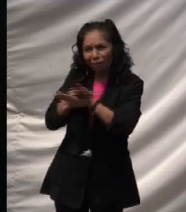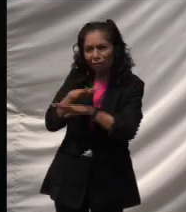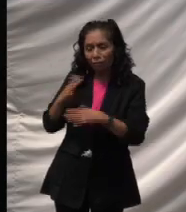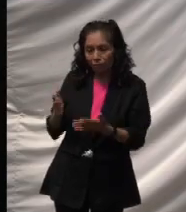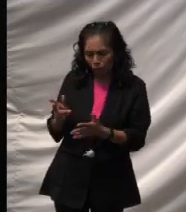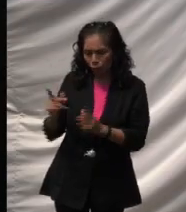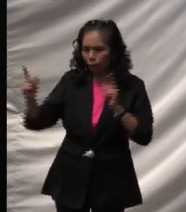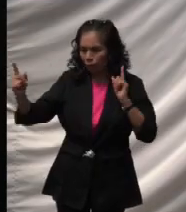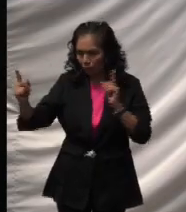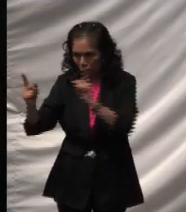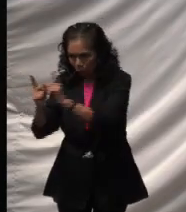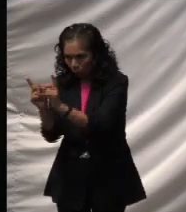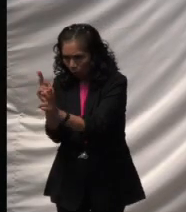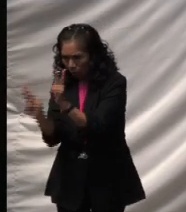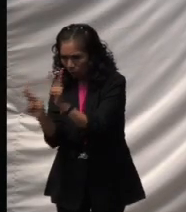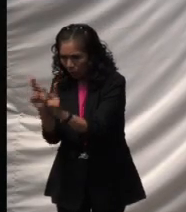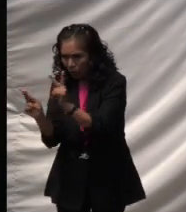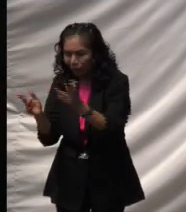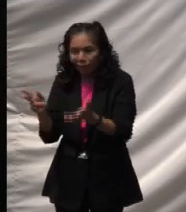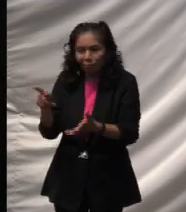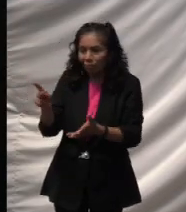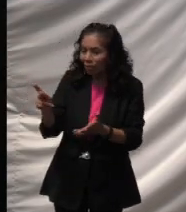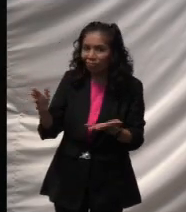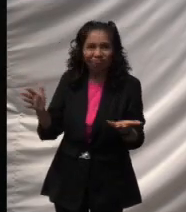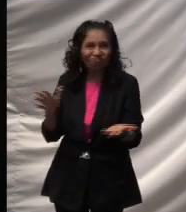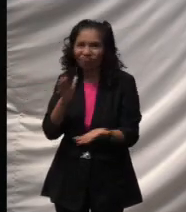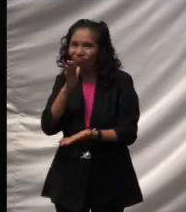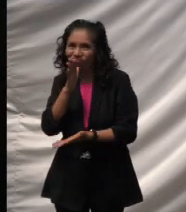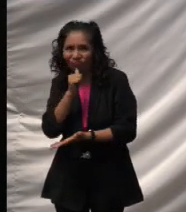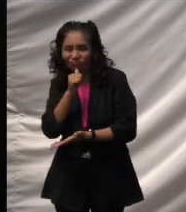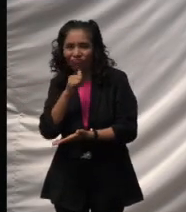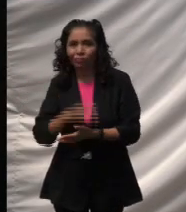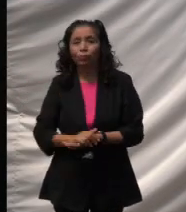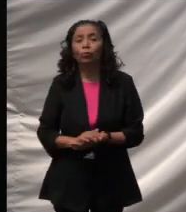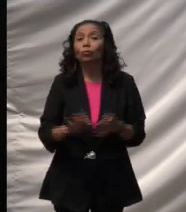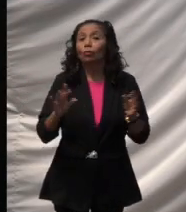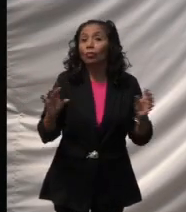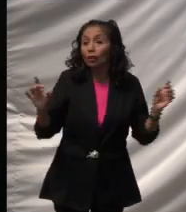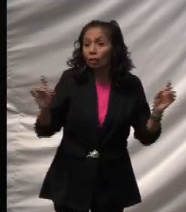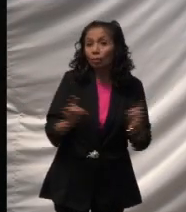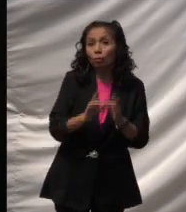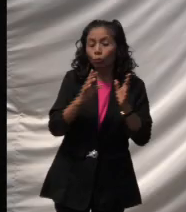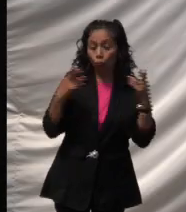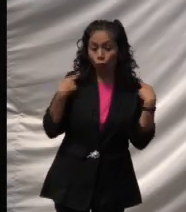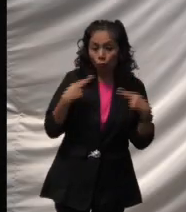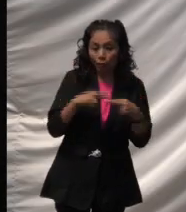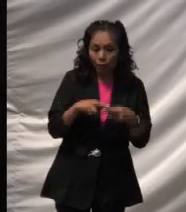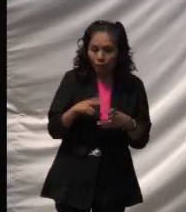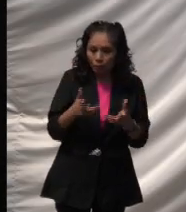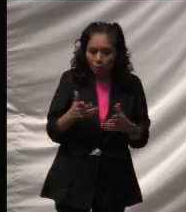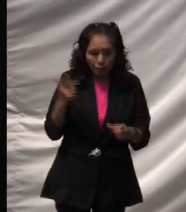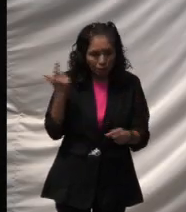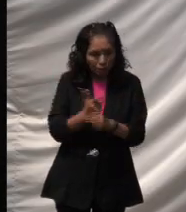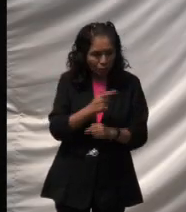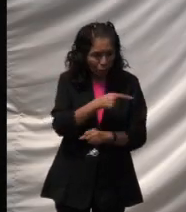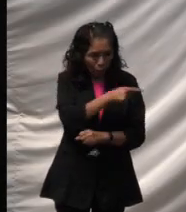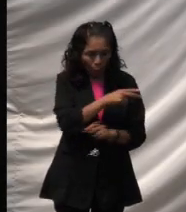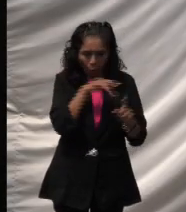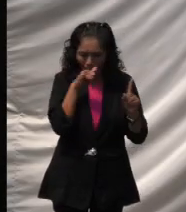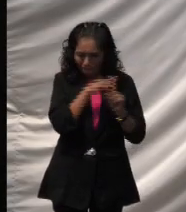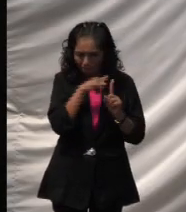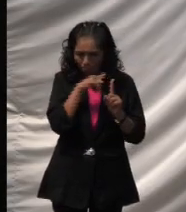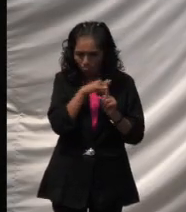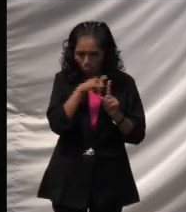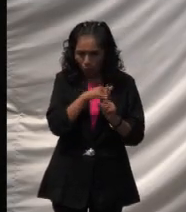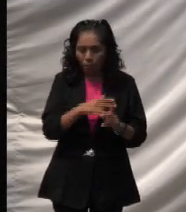acercó a platicar con ella, pero no tuvo mucho éxito. En una ocasión, su maestra se dio cuenta del bullying que le hacían sus compañeros